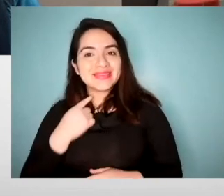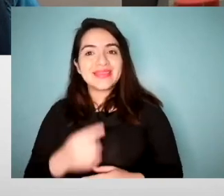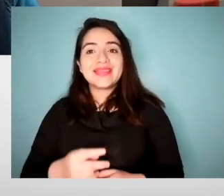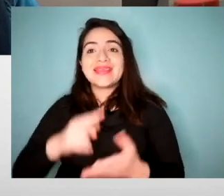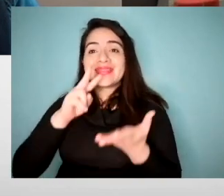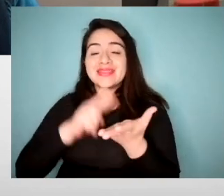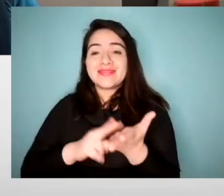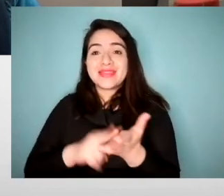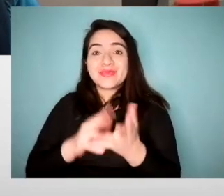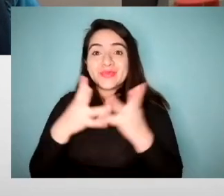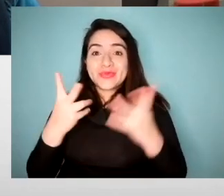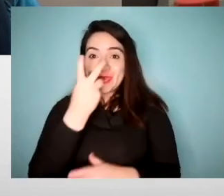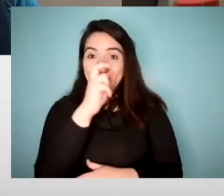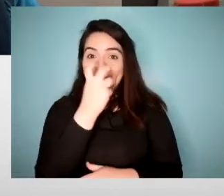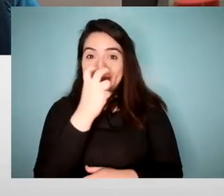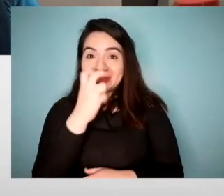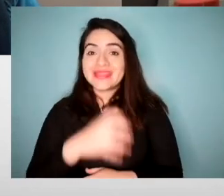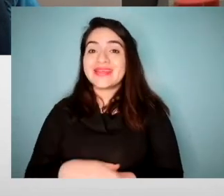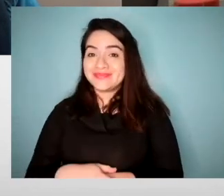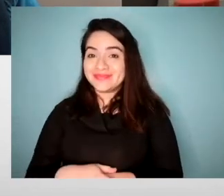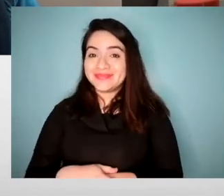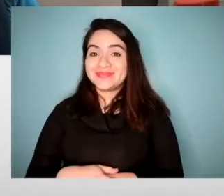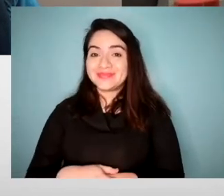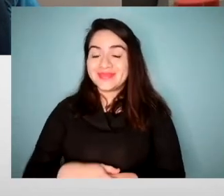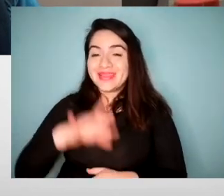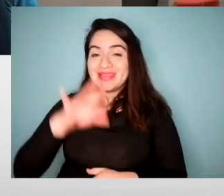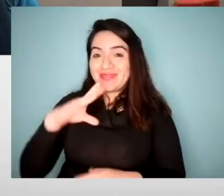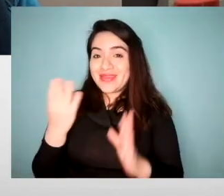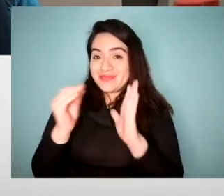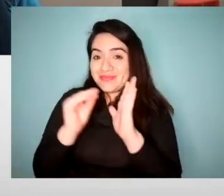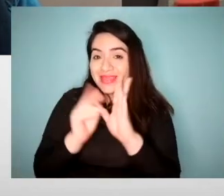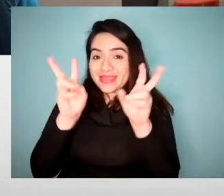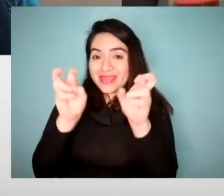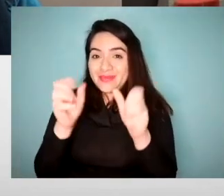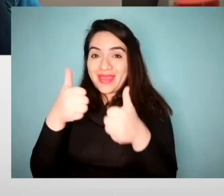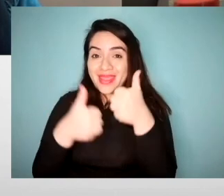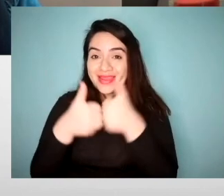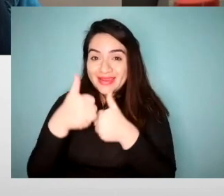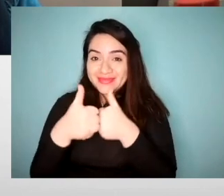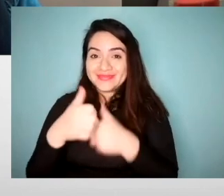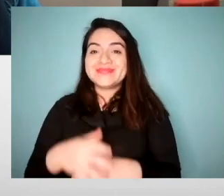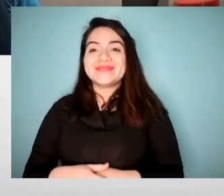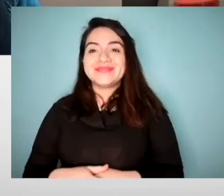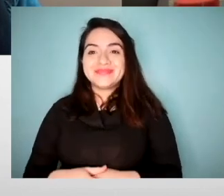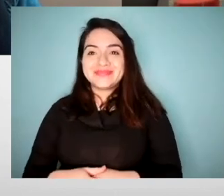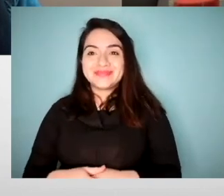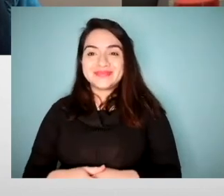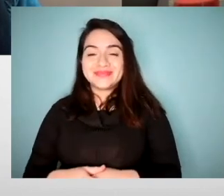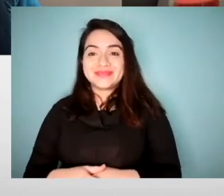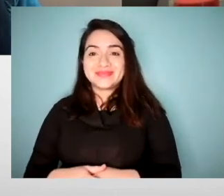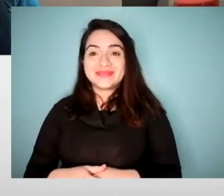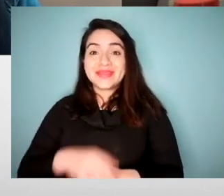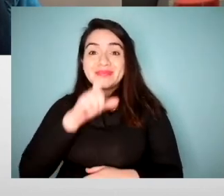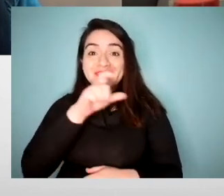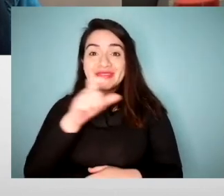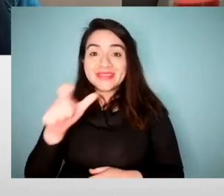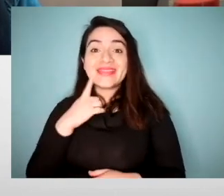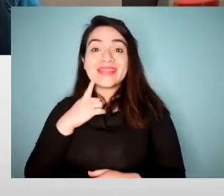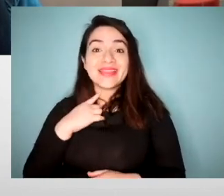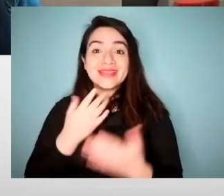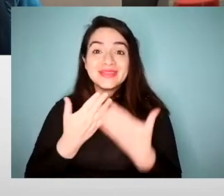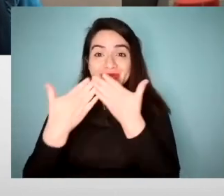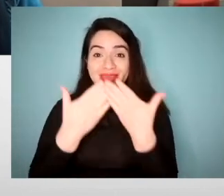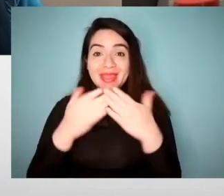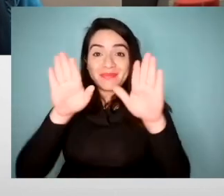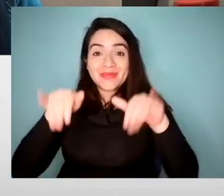muchísima curiosidad saber mucho más sobre esta carrera. Así que bien, las personas interesadas en estudiar una carrera como esta,